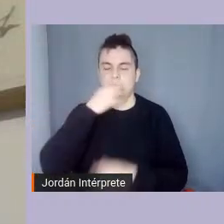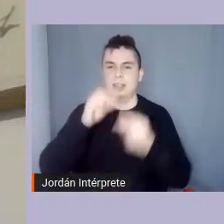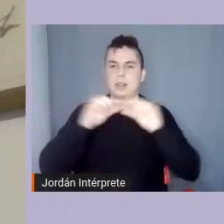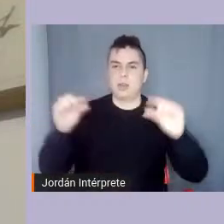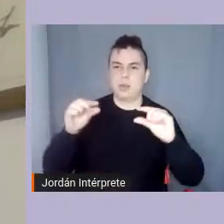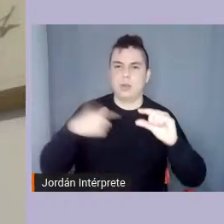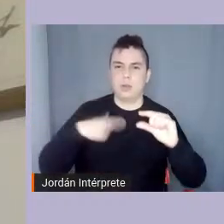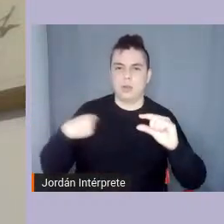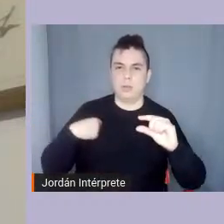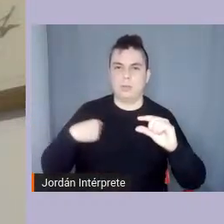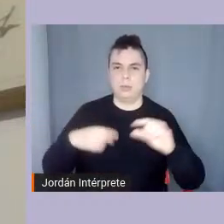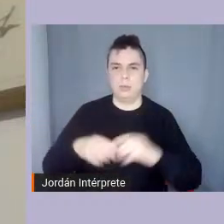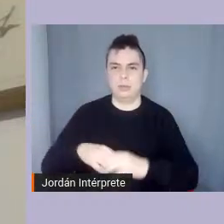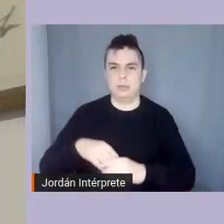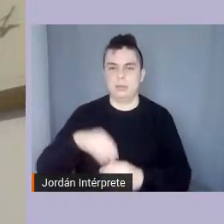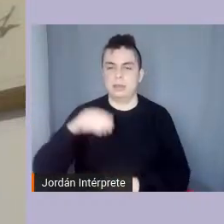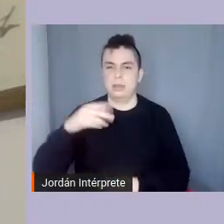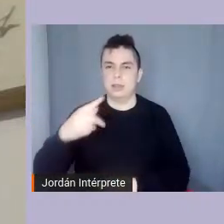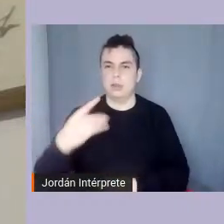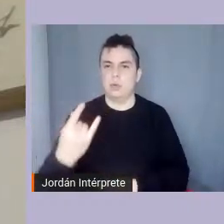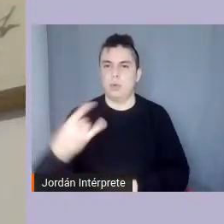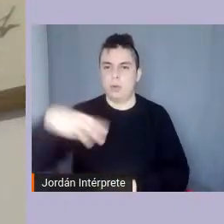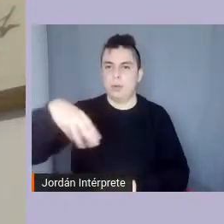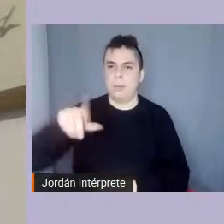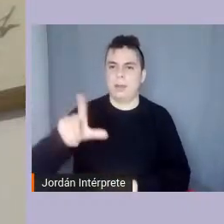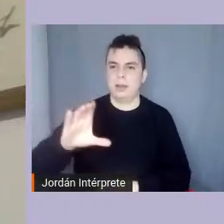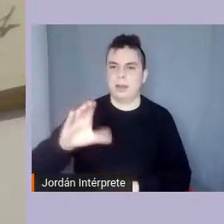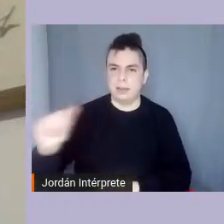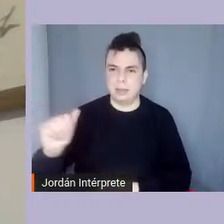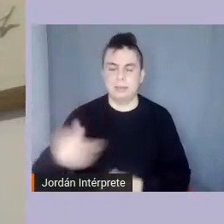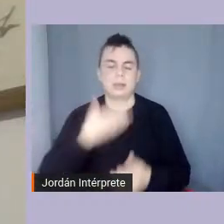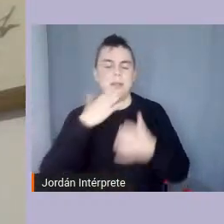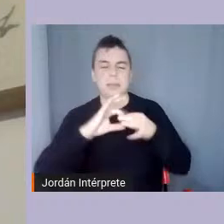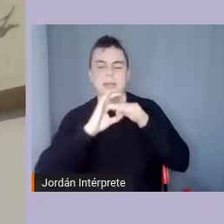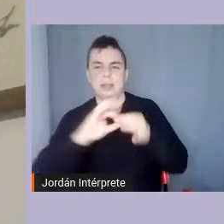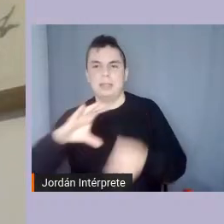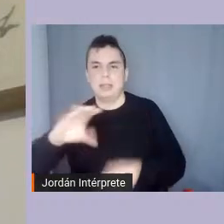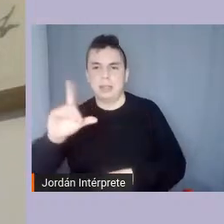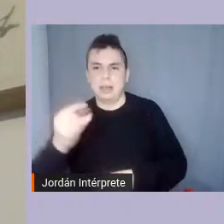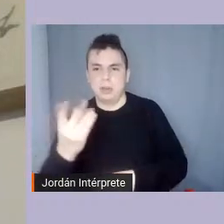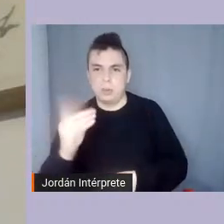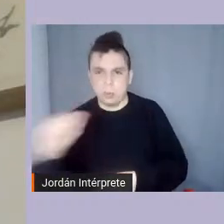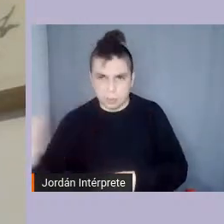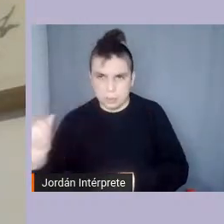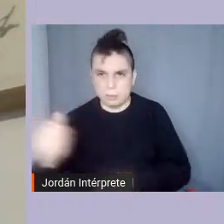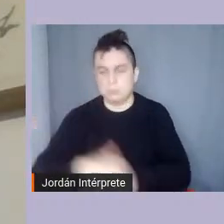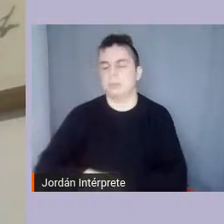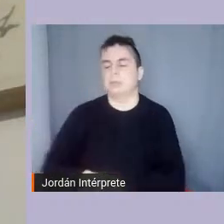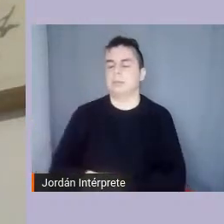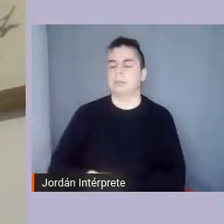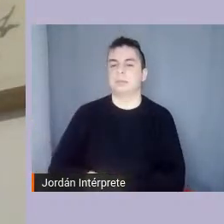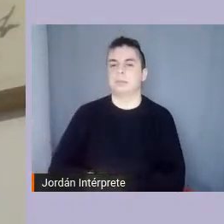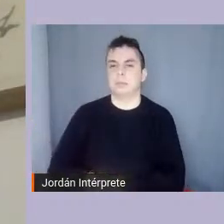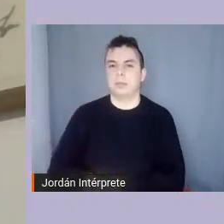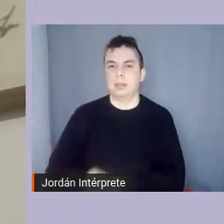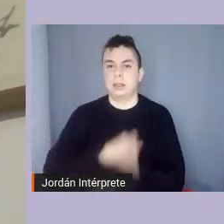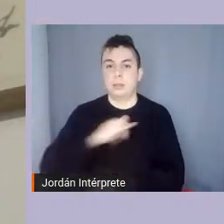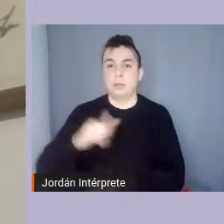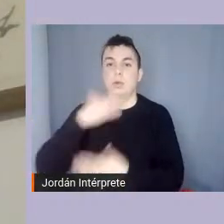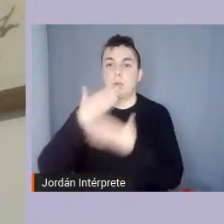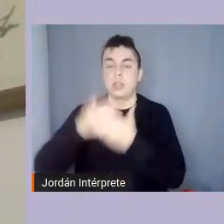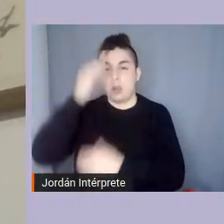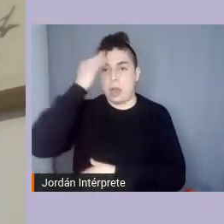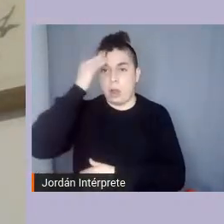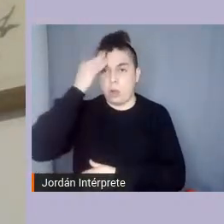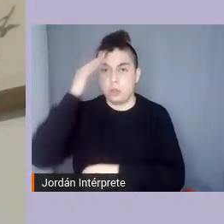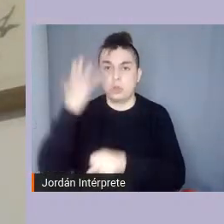hogareño, Kumelka. Muchas gracias, Claudia, muchas gracias. Bueno, en general, en agosto tendremos un taller para